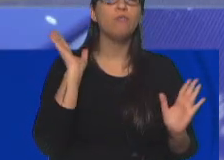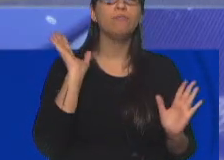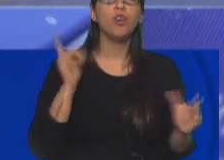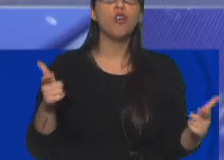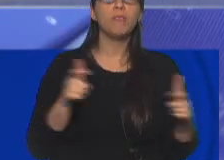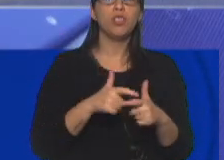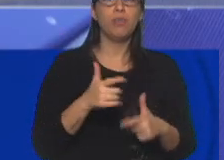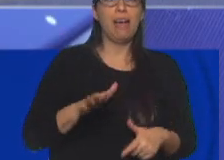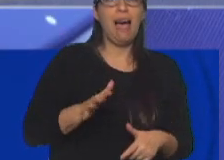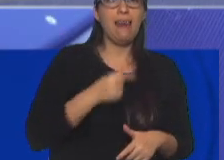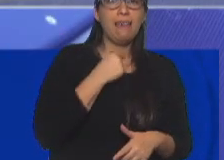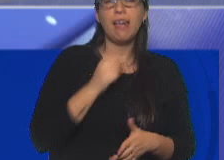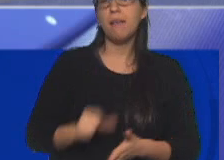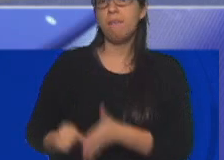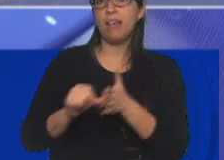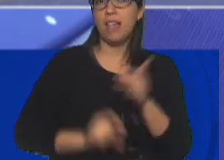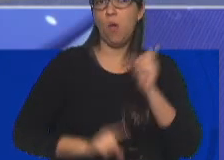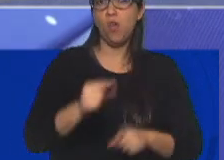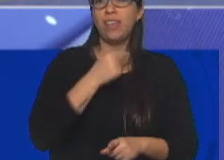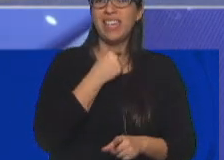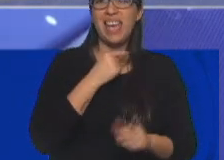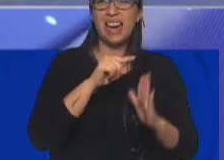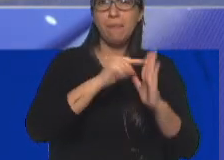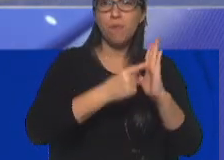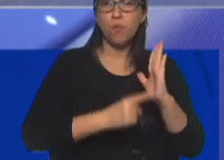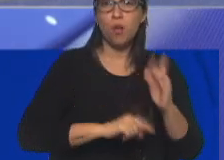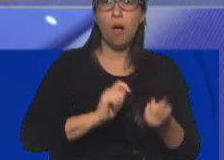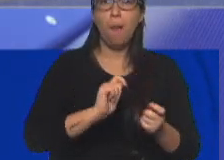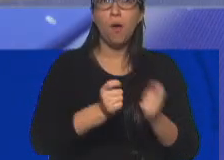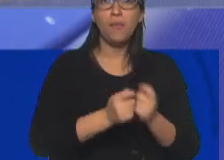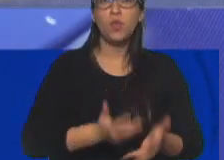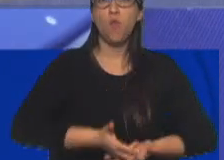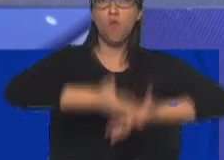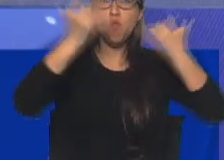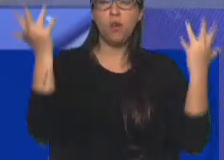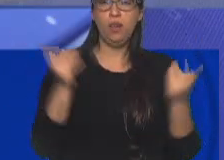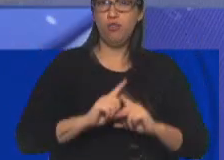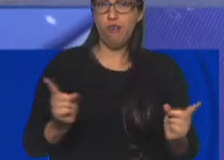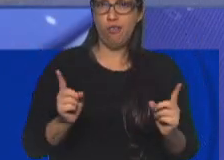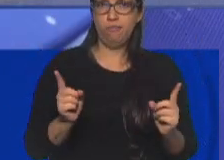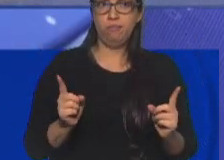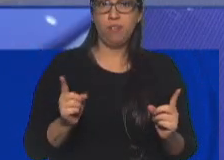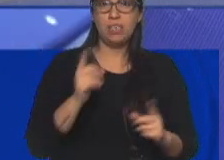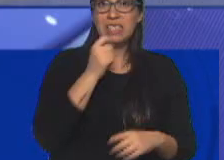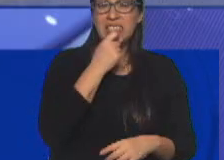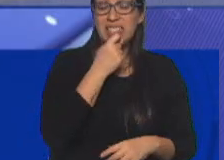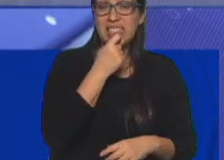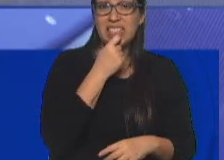Comisión y de un conjunto de estados de tratar de sacarlo con la menor cantidad de, no abrir la caja de Pandora. Claro. ¿no? Porque si se